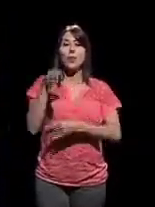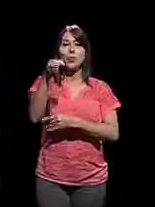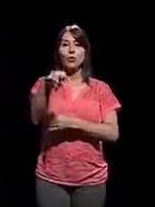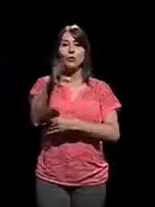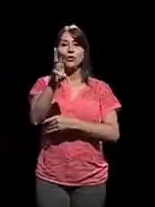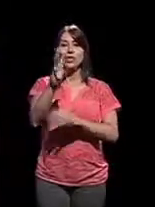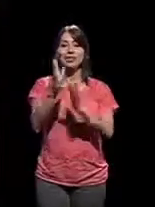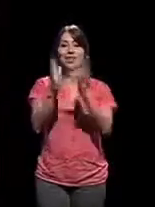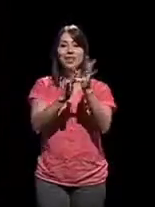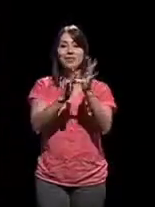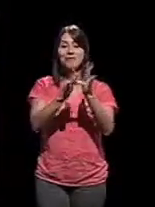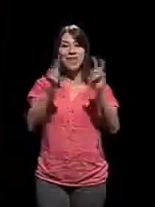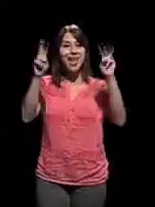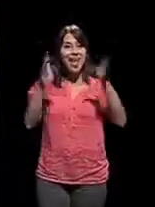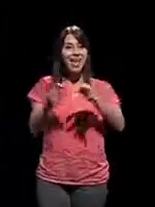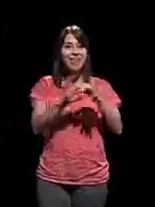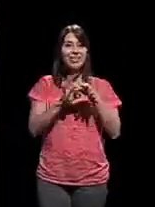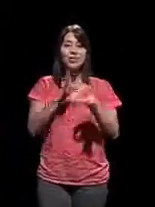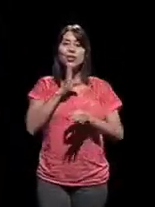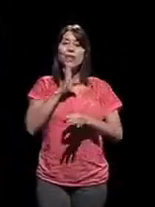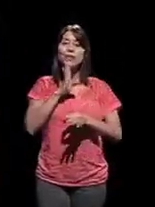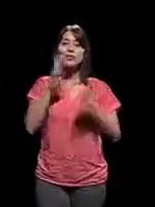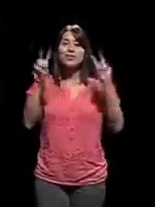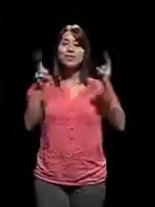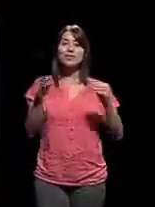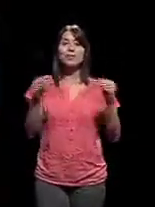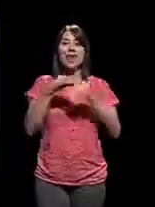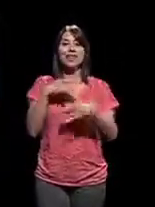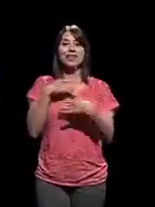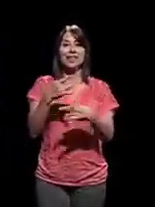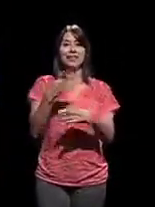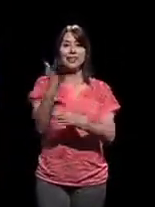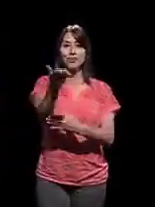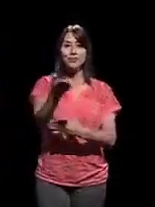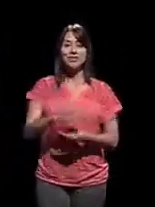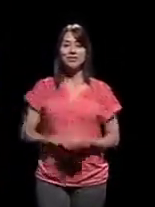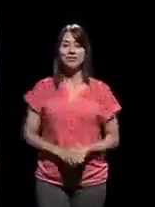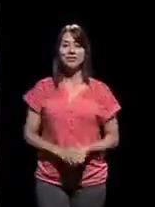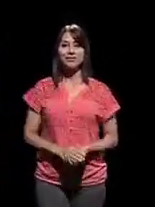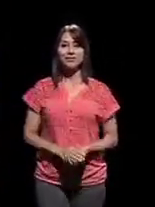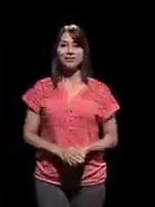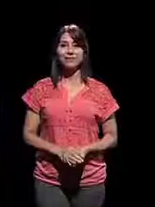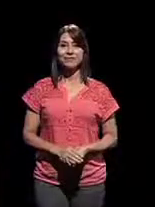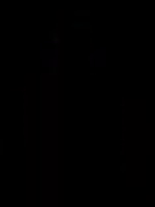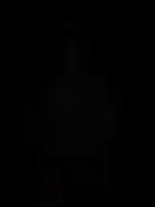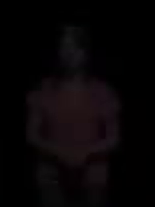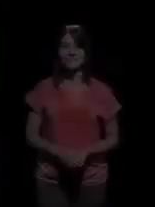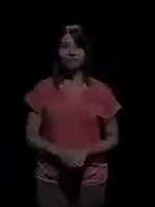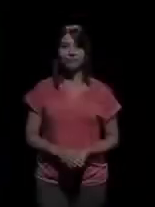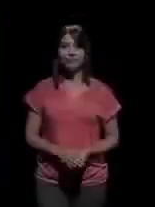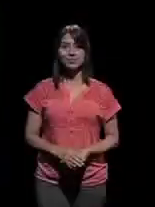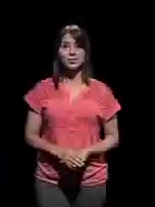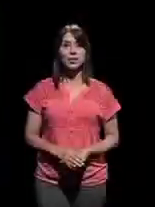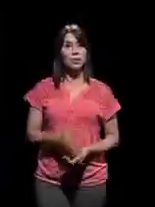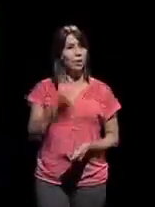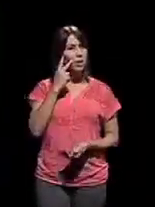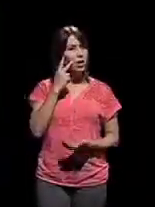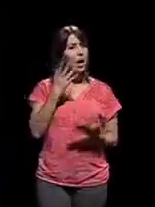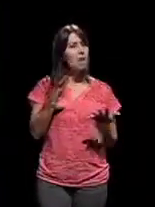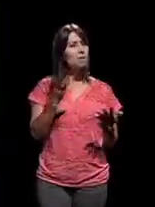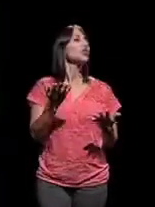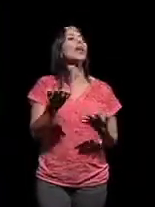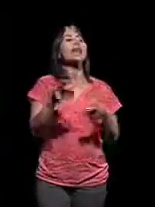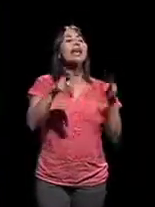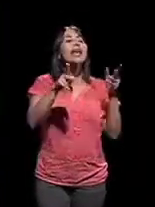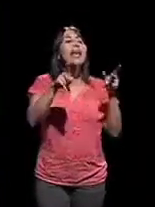ronda electoral del próximo 6 de abril. En Nexos hablamos de los temas que más le interesan. Veíamos, Erika, algunas